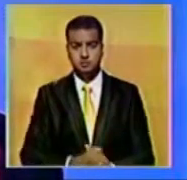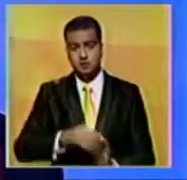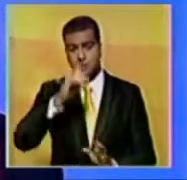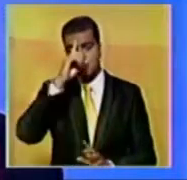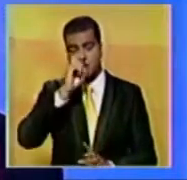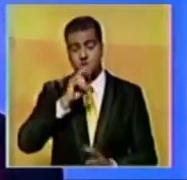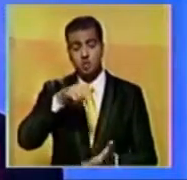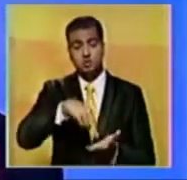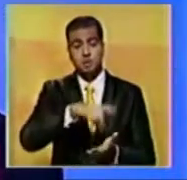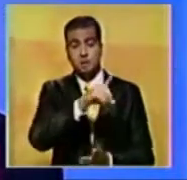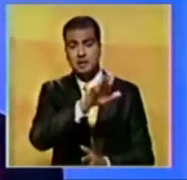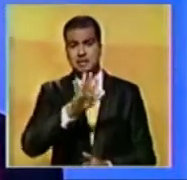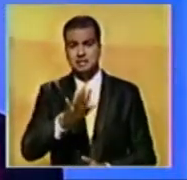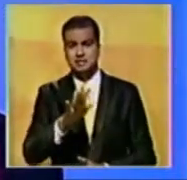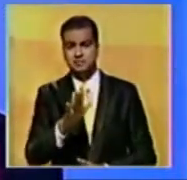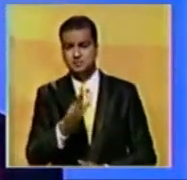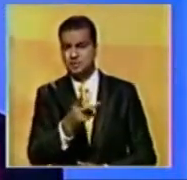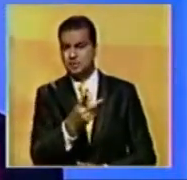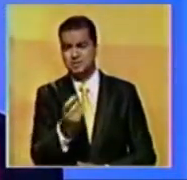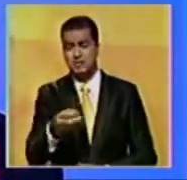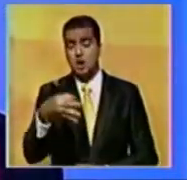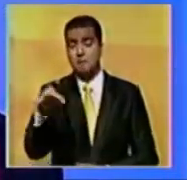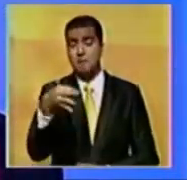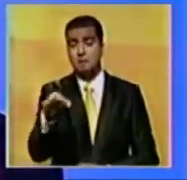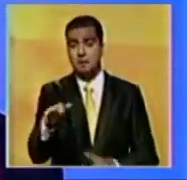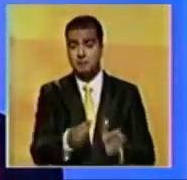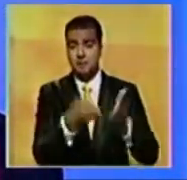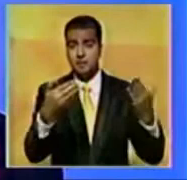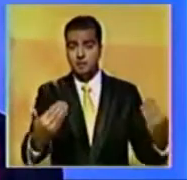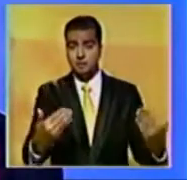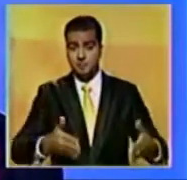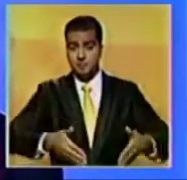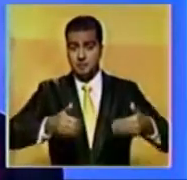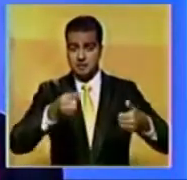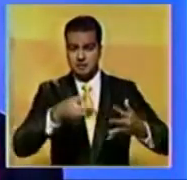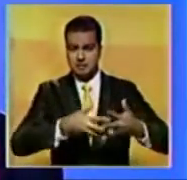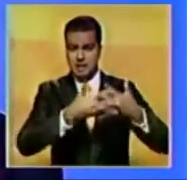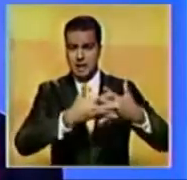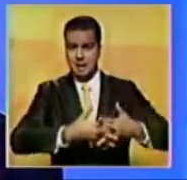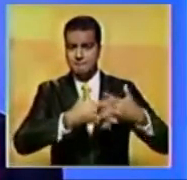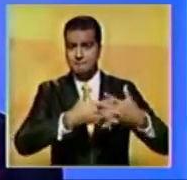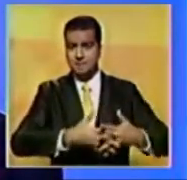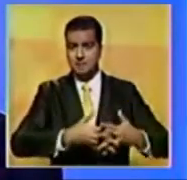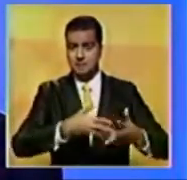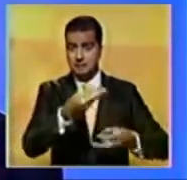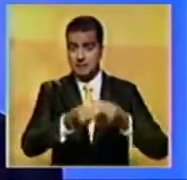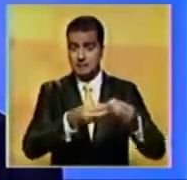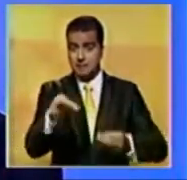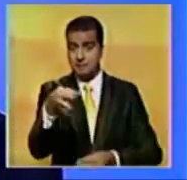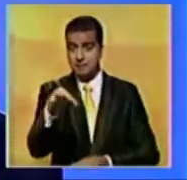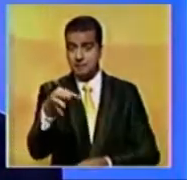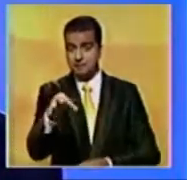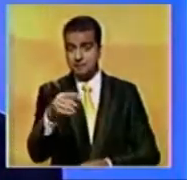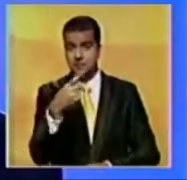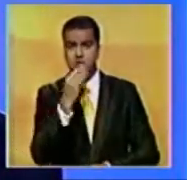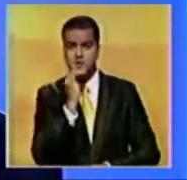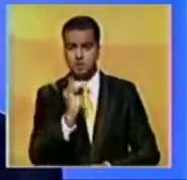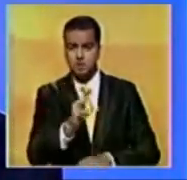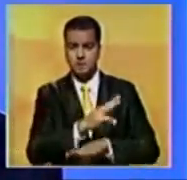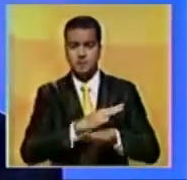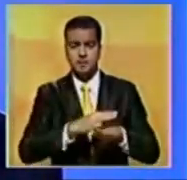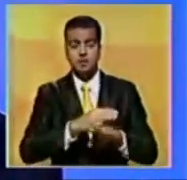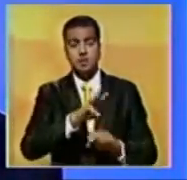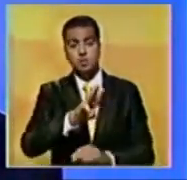año 2015 no sería necesario importar papel para periódicos porque será inaugurado el complejo industrial de pulpa y papel. Esto lo aseguró el ministro